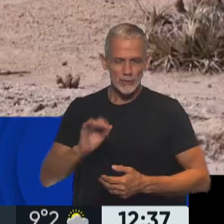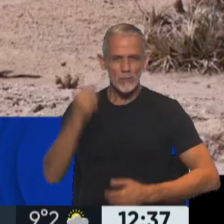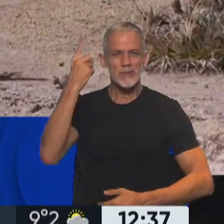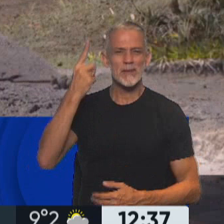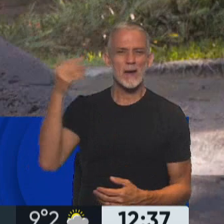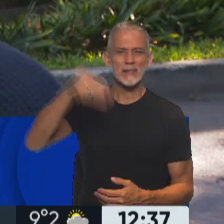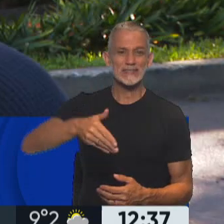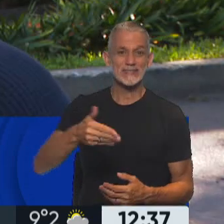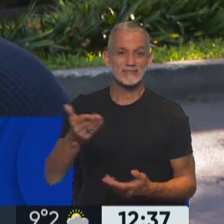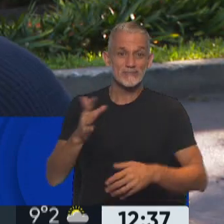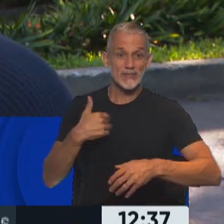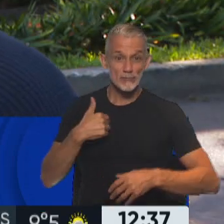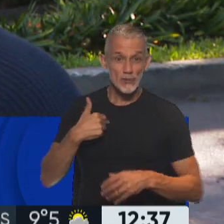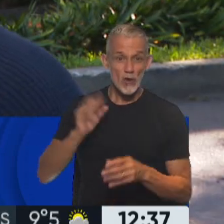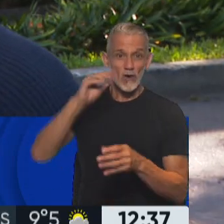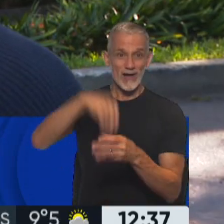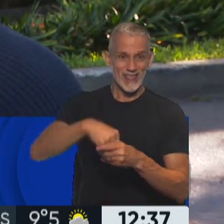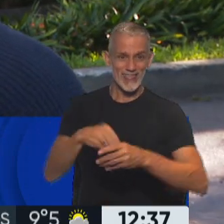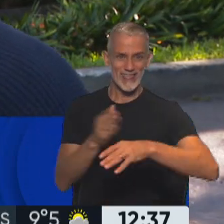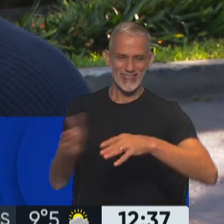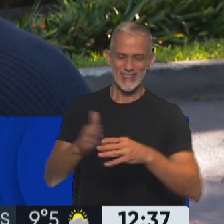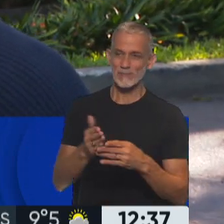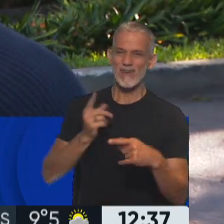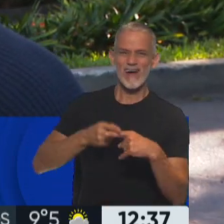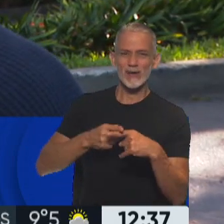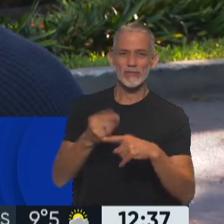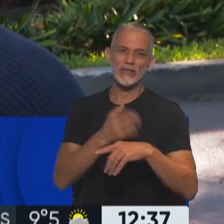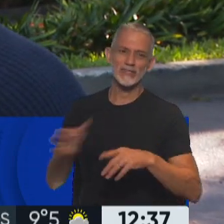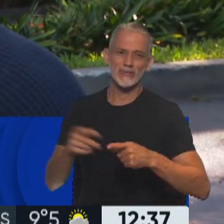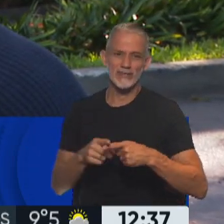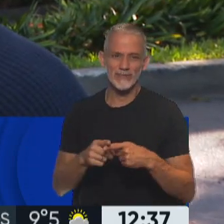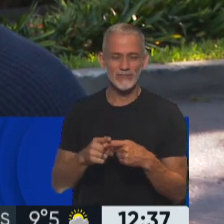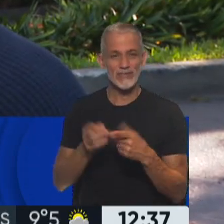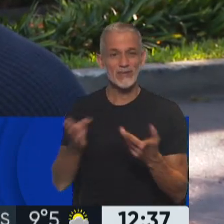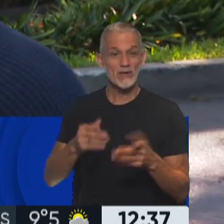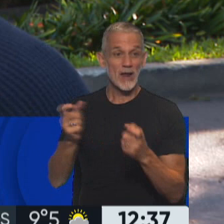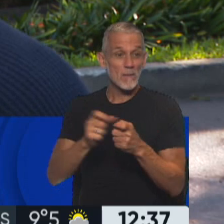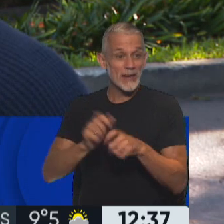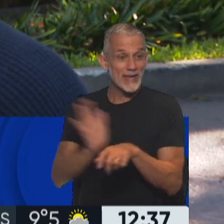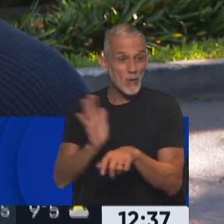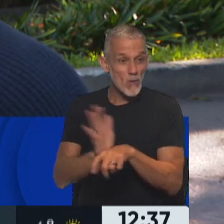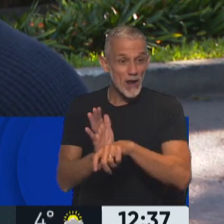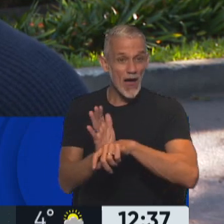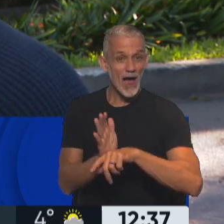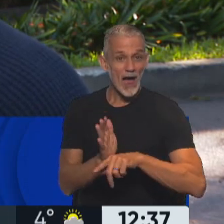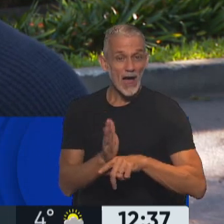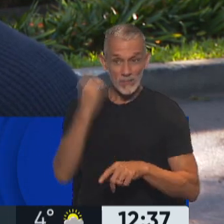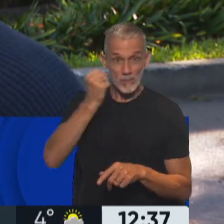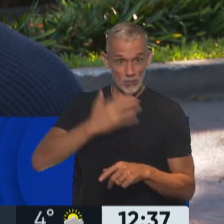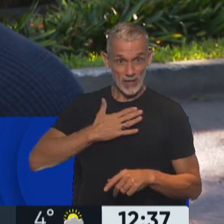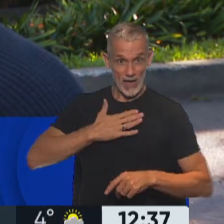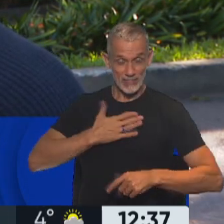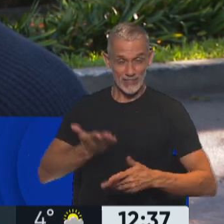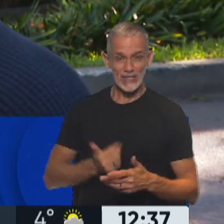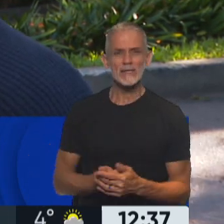vez, en mi caso, que formo parte de este Festi, con una película que también es importante para mí,